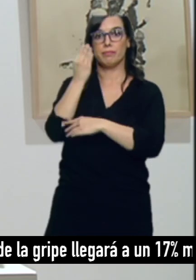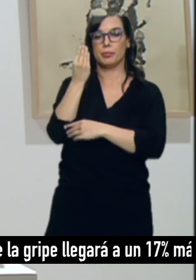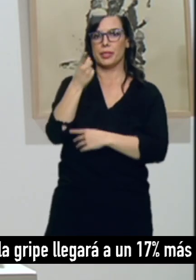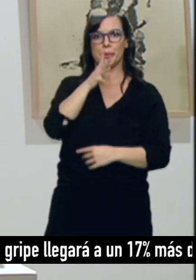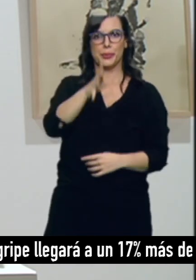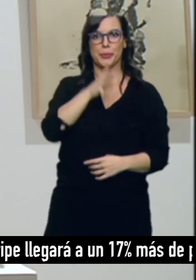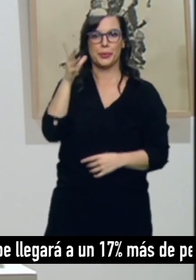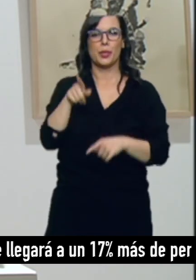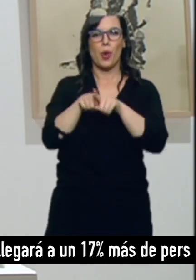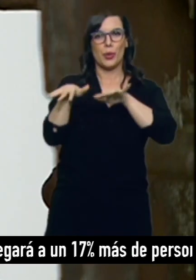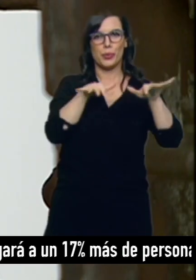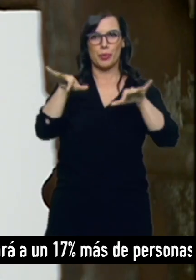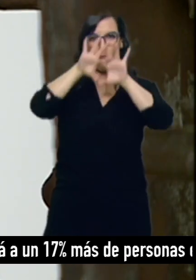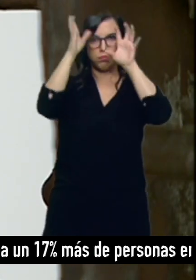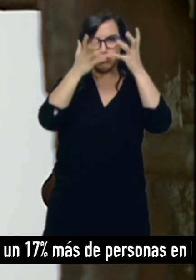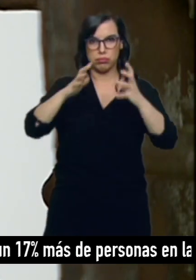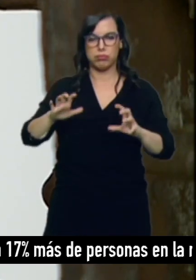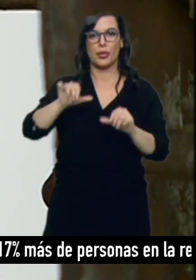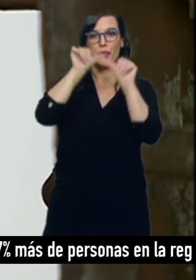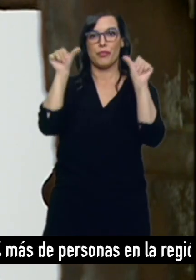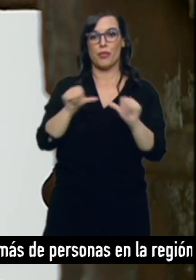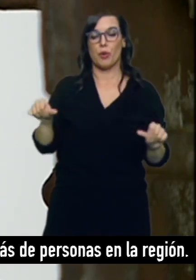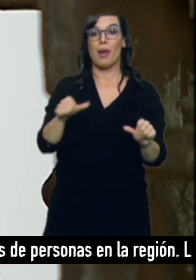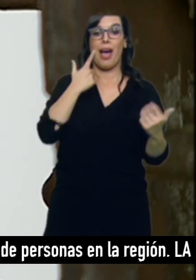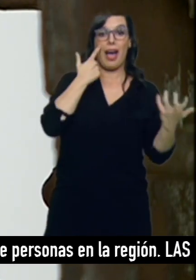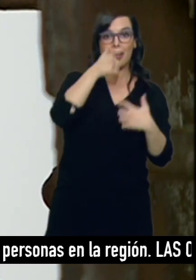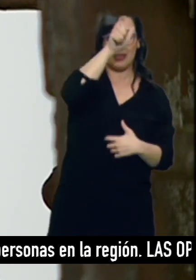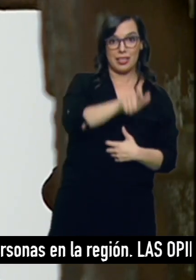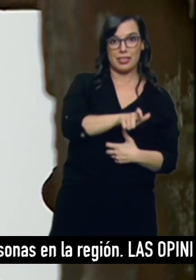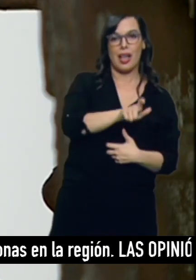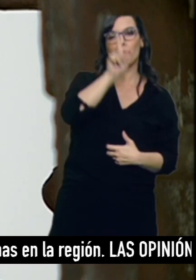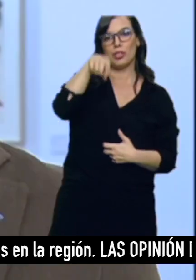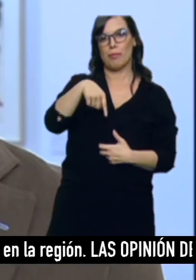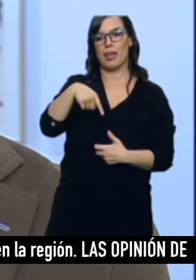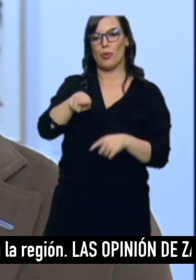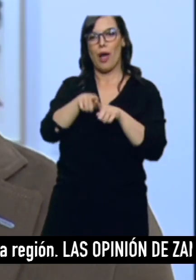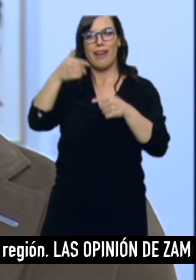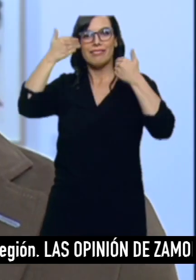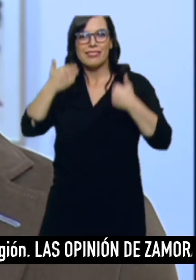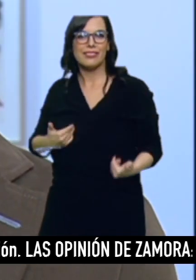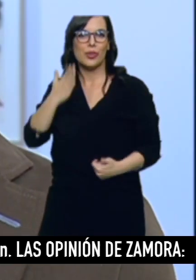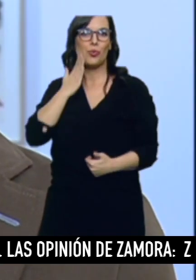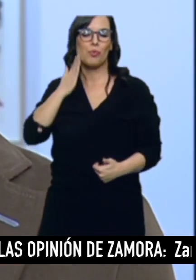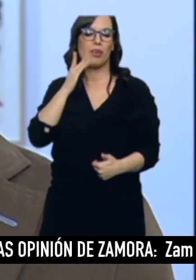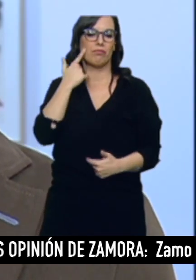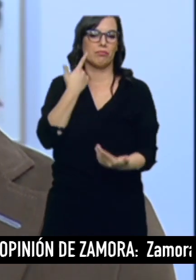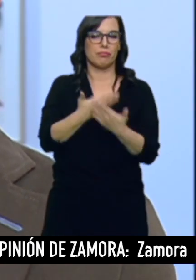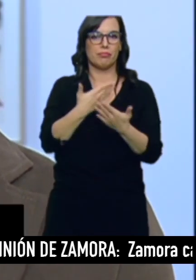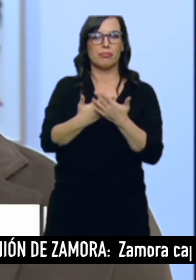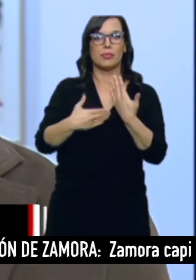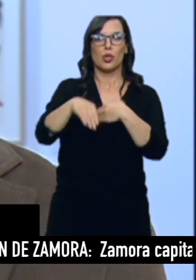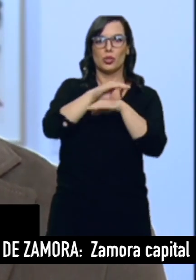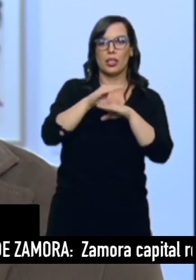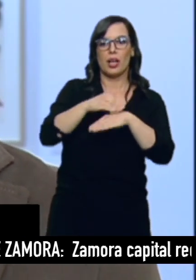de movimientos y volúmenes. Venancio, el artista, pero también el hombre. Nuestra responsabilidad como consejería, como